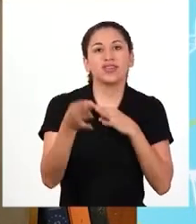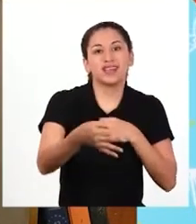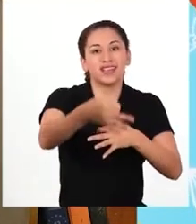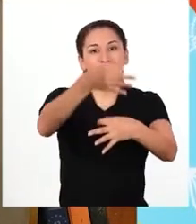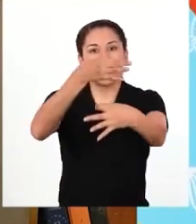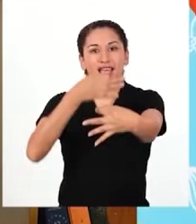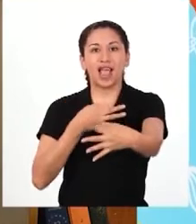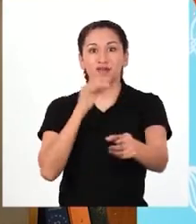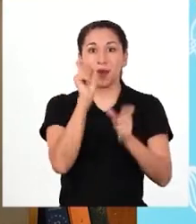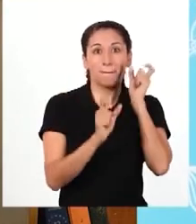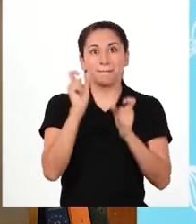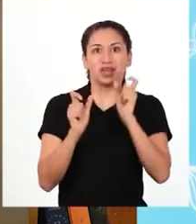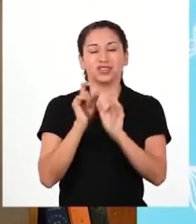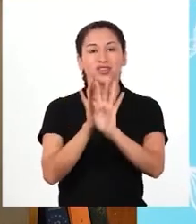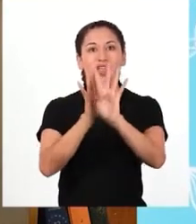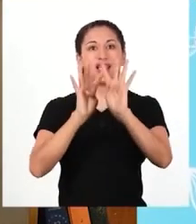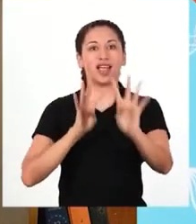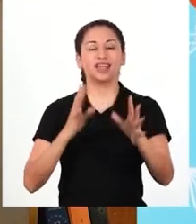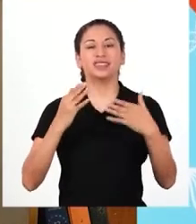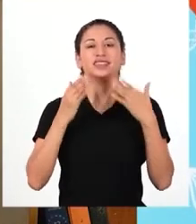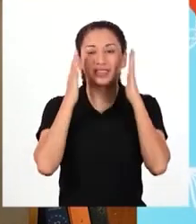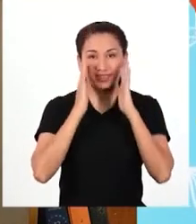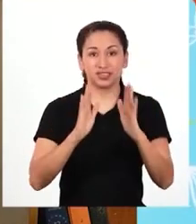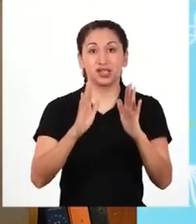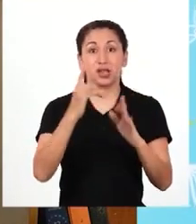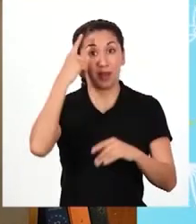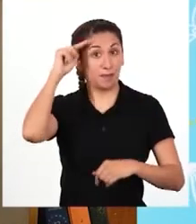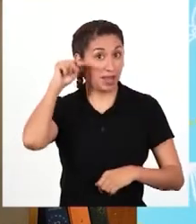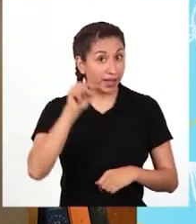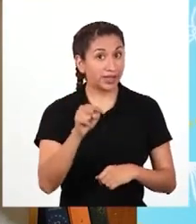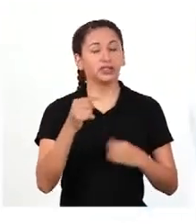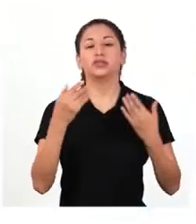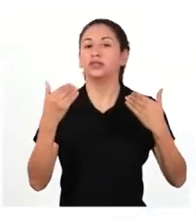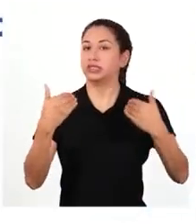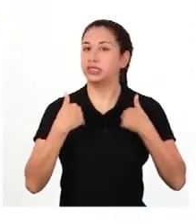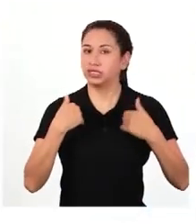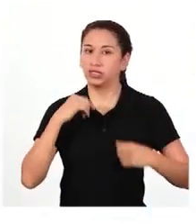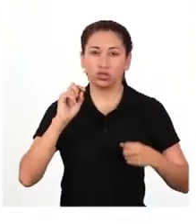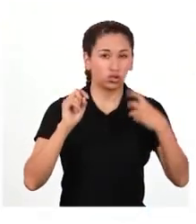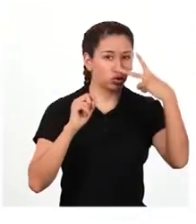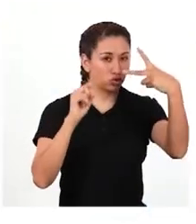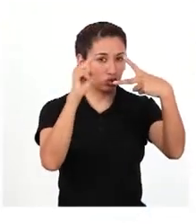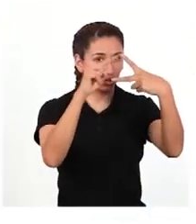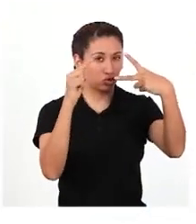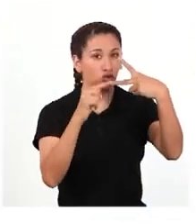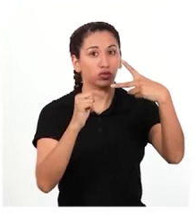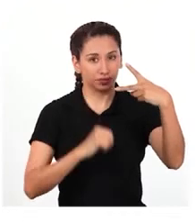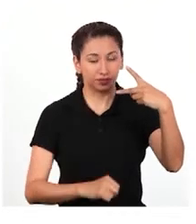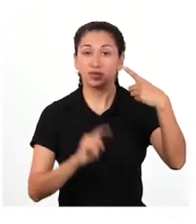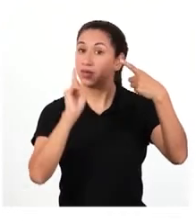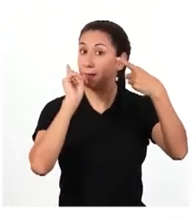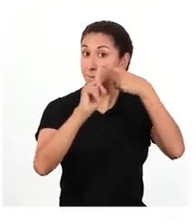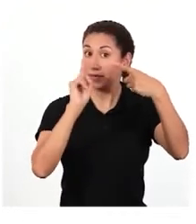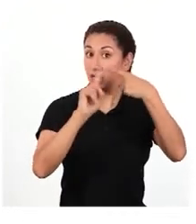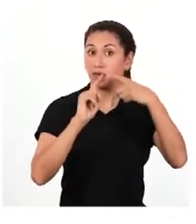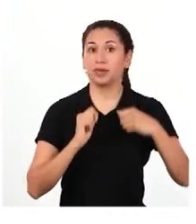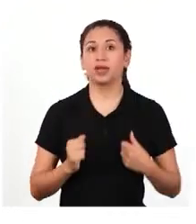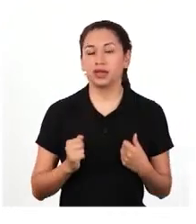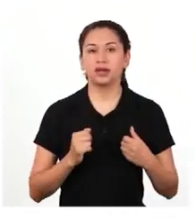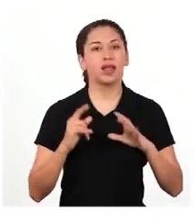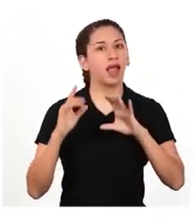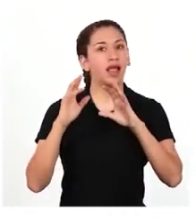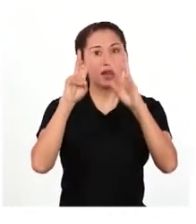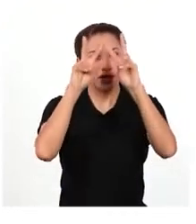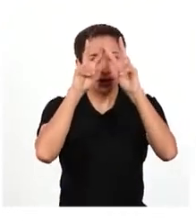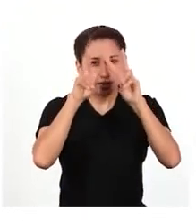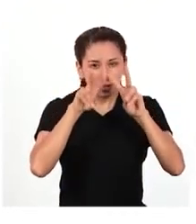de generar una conexión empática con el público al que se dirige. Para ello, consideraremos dos grandes